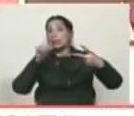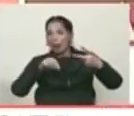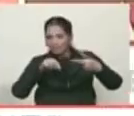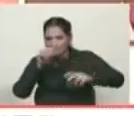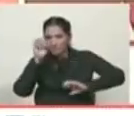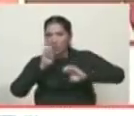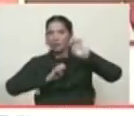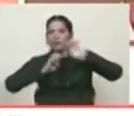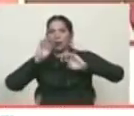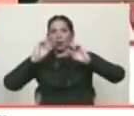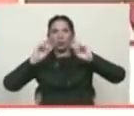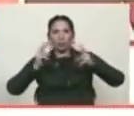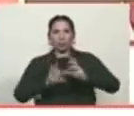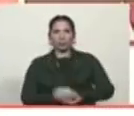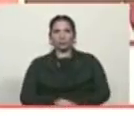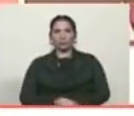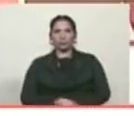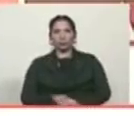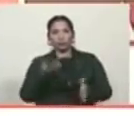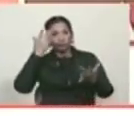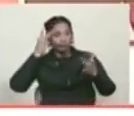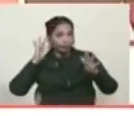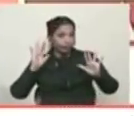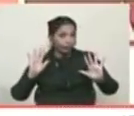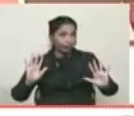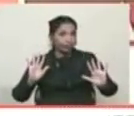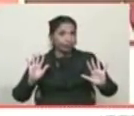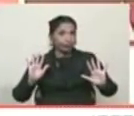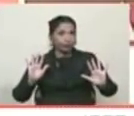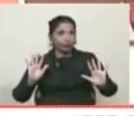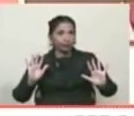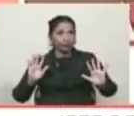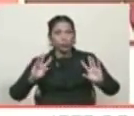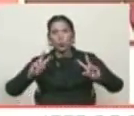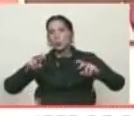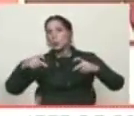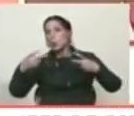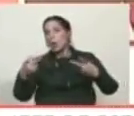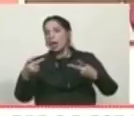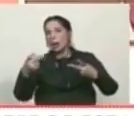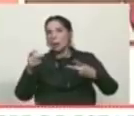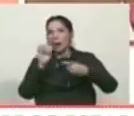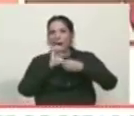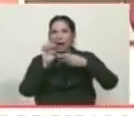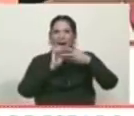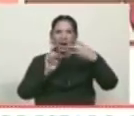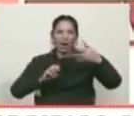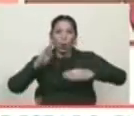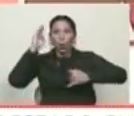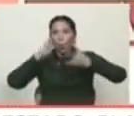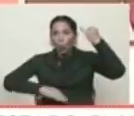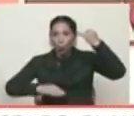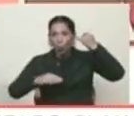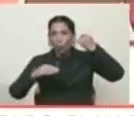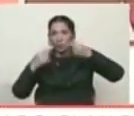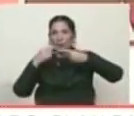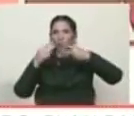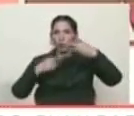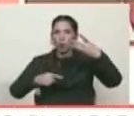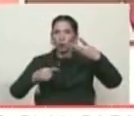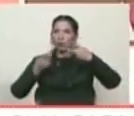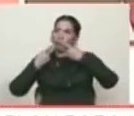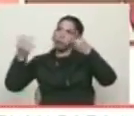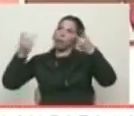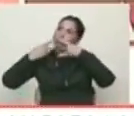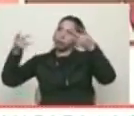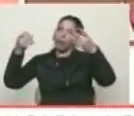evaluamos ese tema. Pareciera que es la nueva estrategia, las últimas cosas que van sacando, las últimas cartas que va sacando el